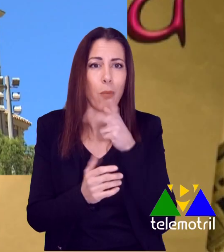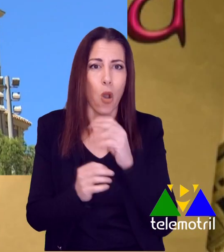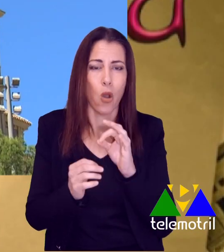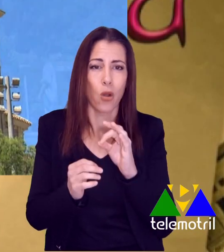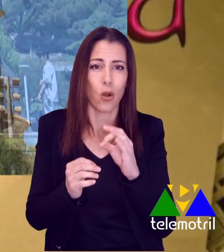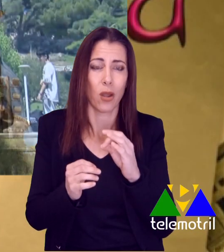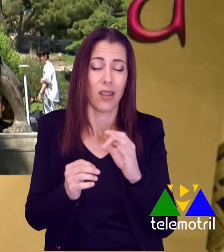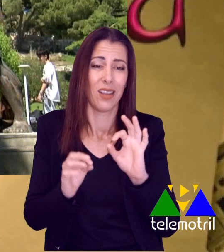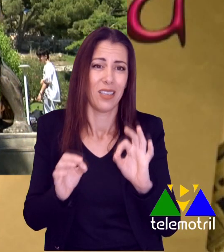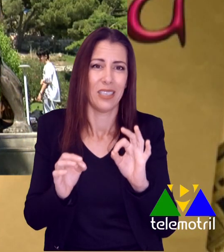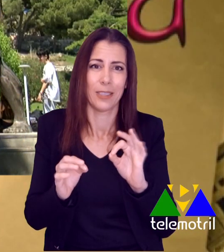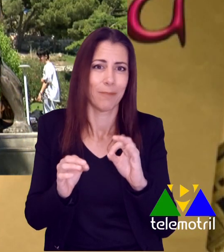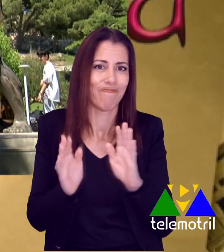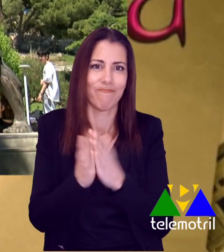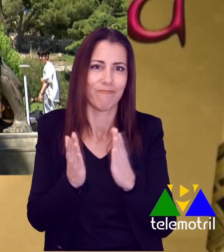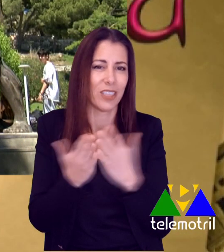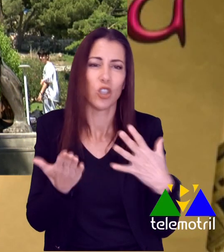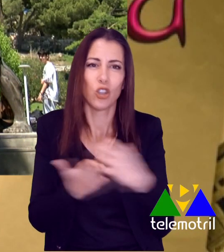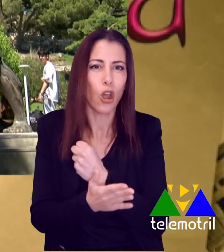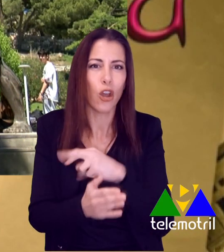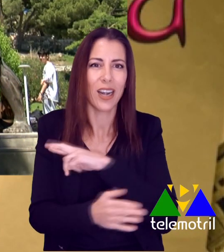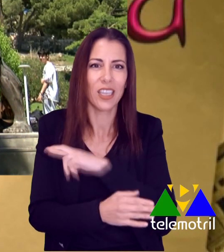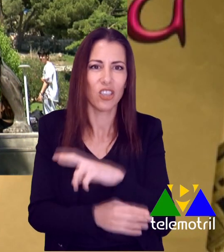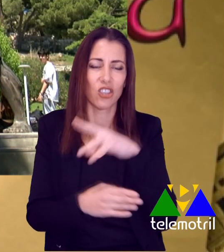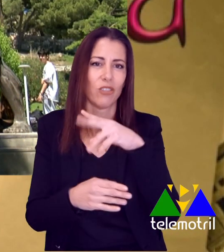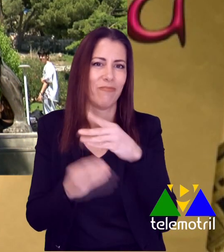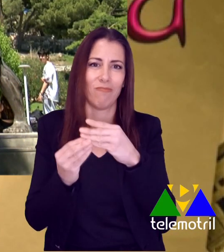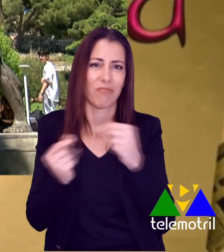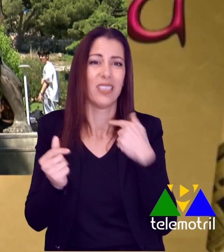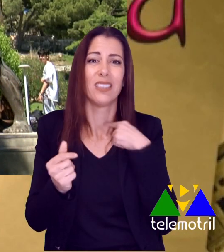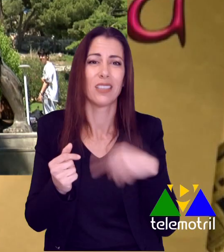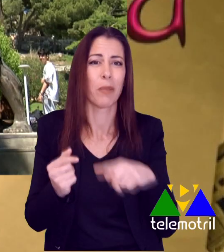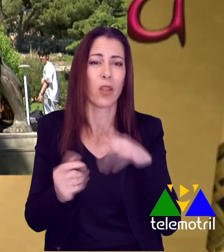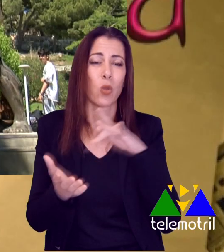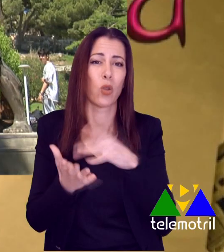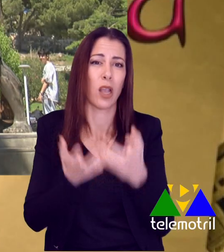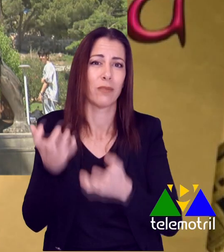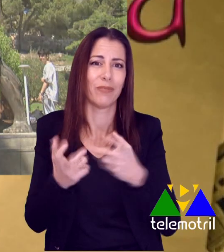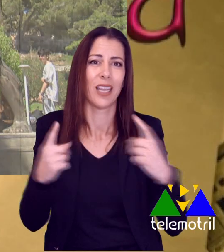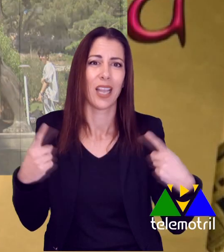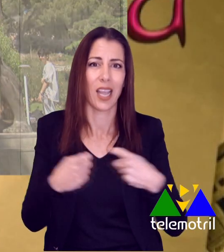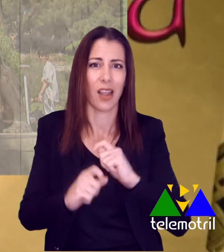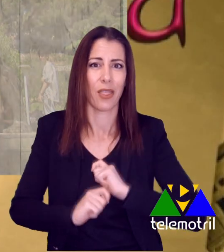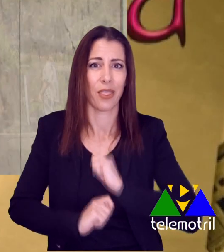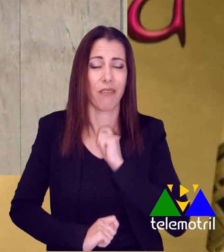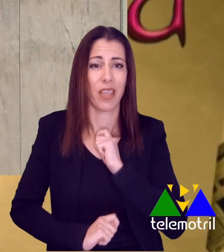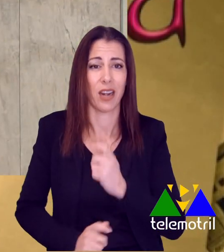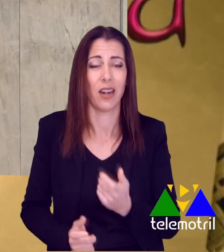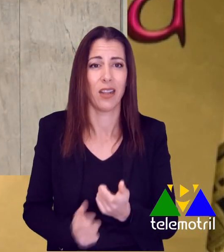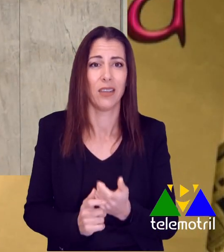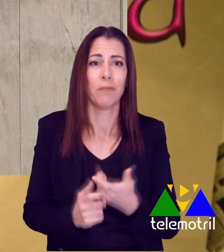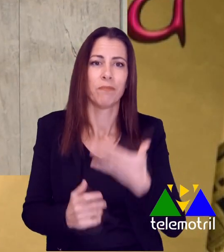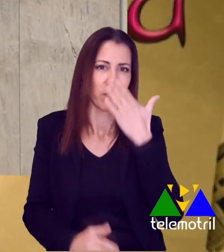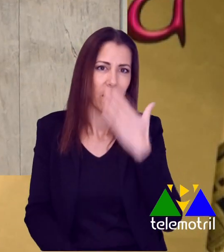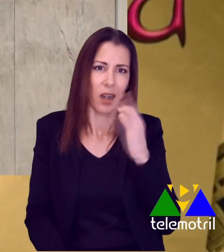santuario debió de perderse cuando se quema esto en la época de la Guerra Civil, ¿no? Y